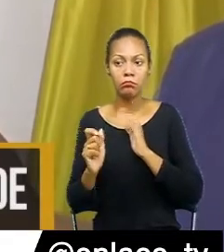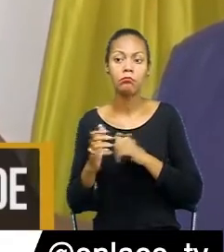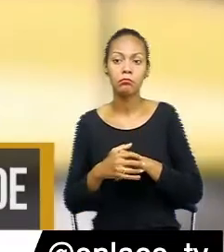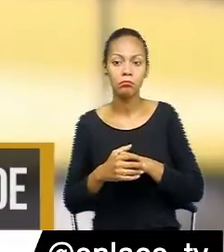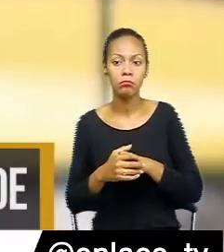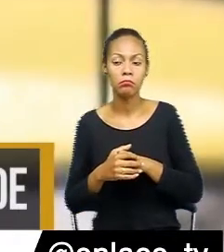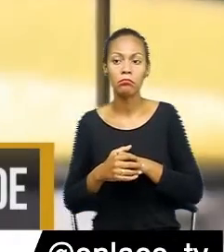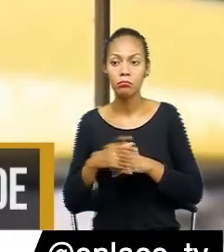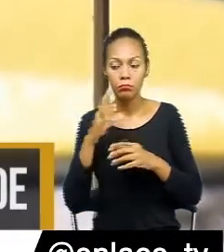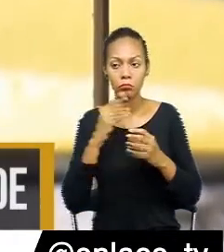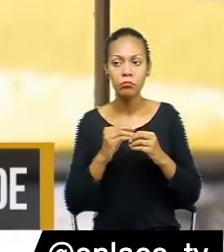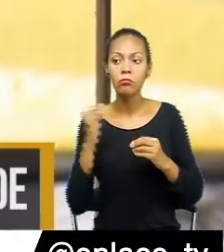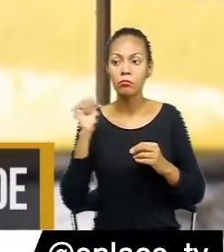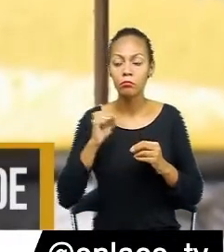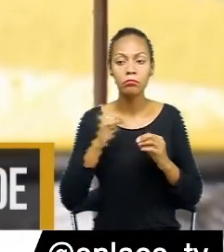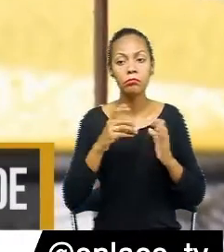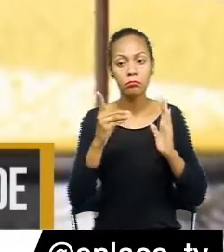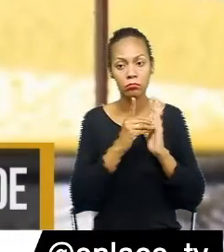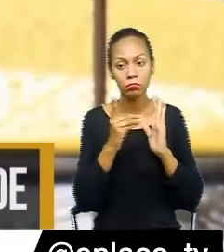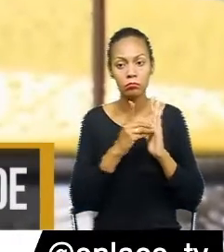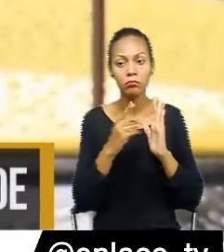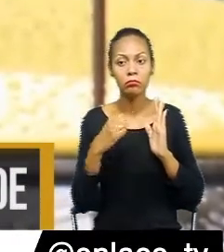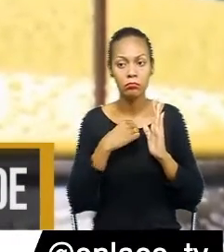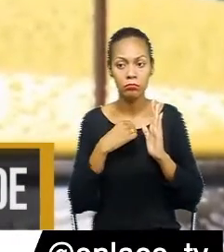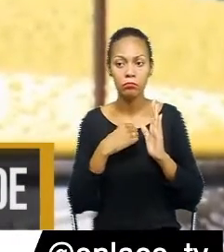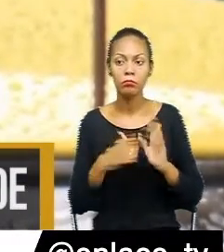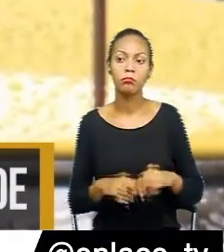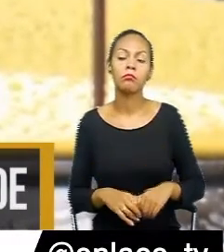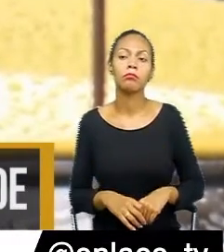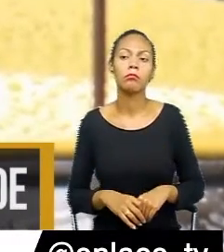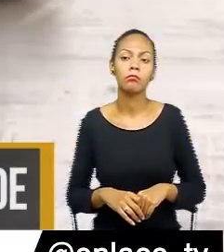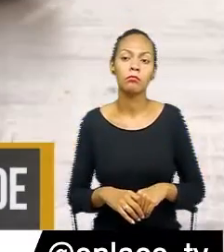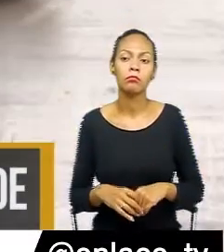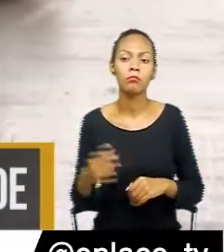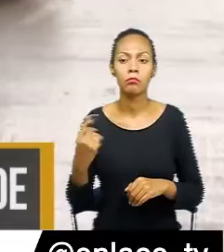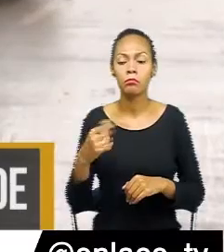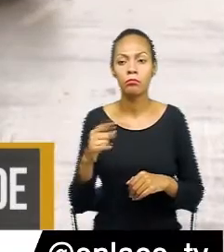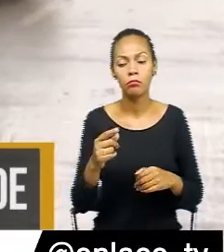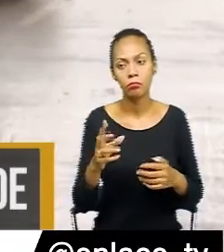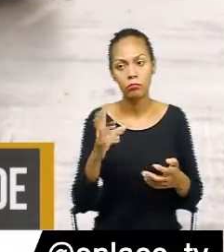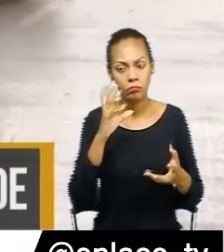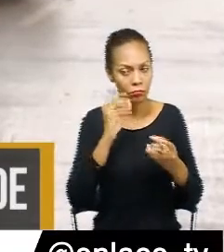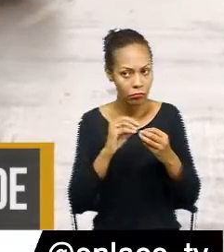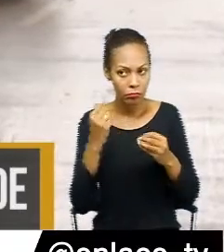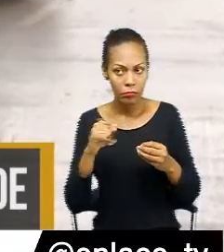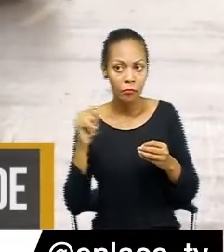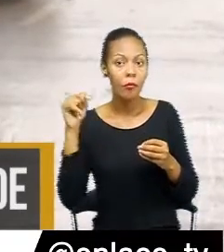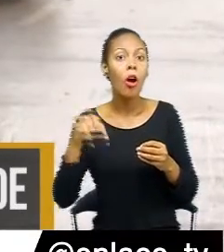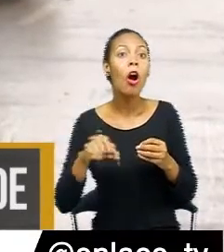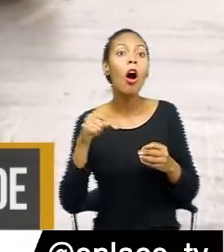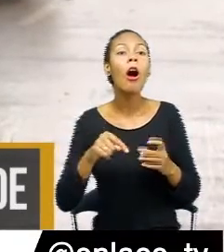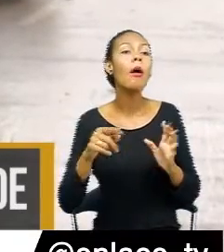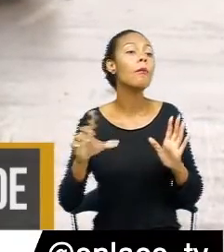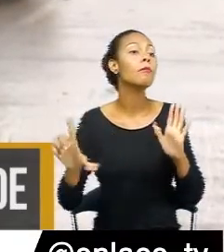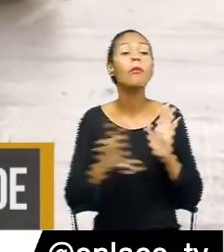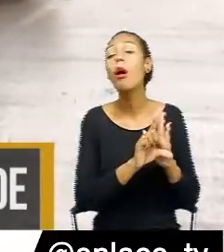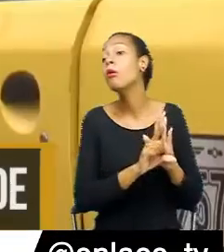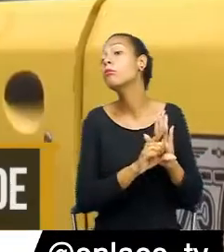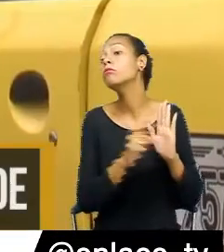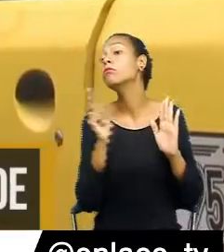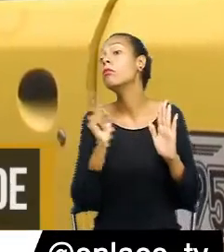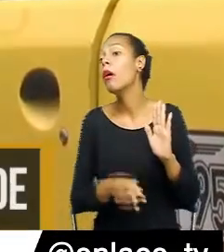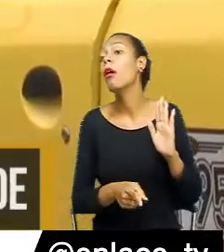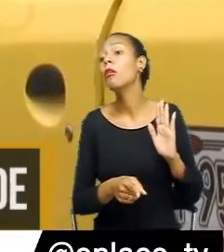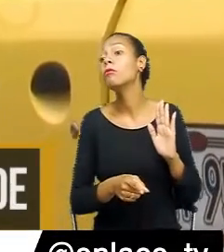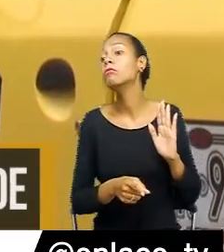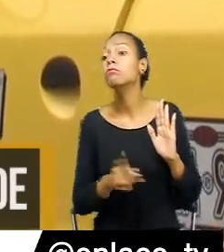ese decreto se concertó con ellos. Y entonces lo que hicimos era que hoy no había tarifas, lo que hicimos fue